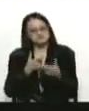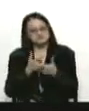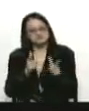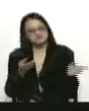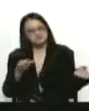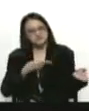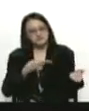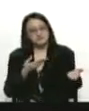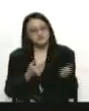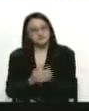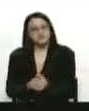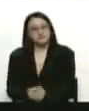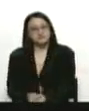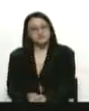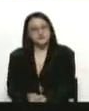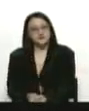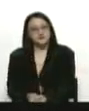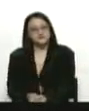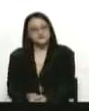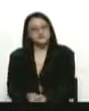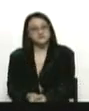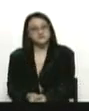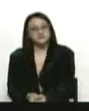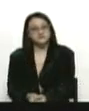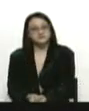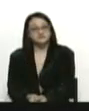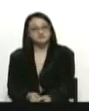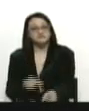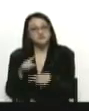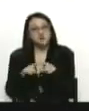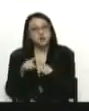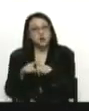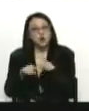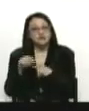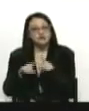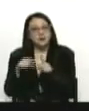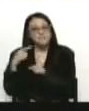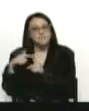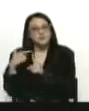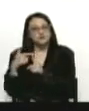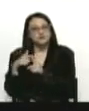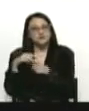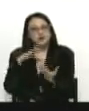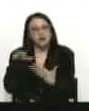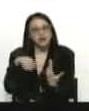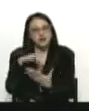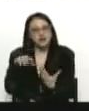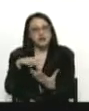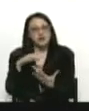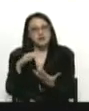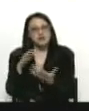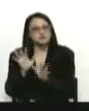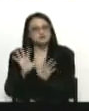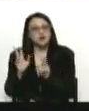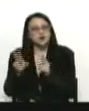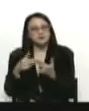halago y piropo que pretendan revolvernos el ego, lejos de